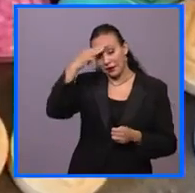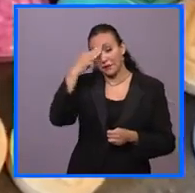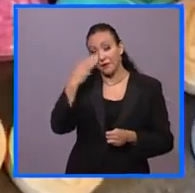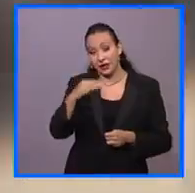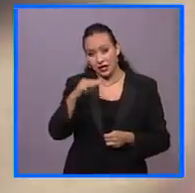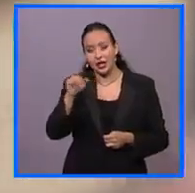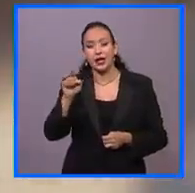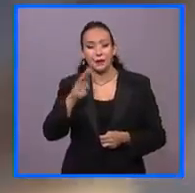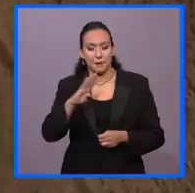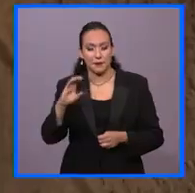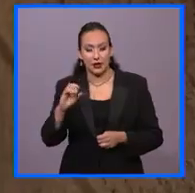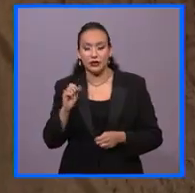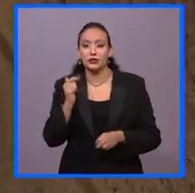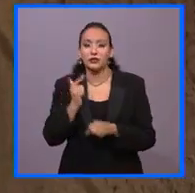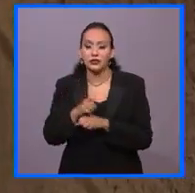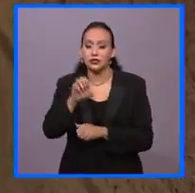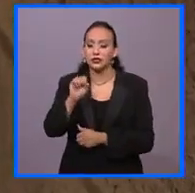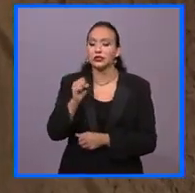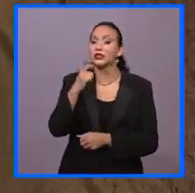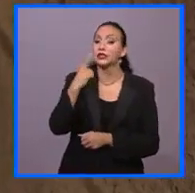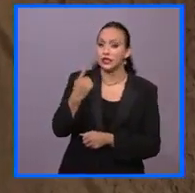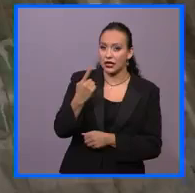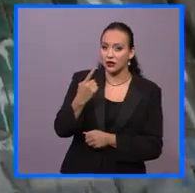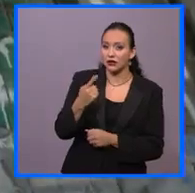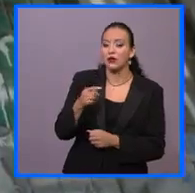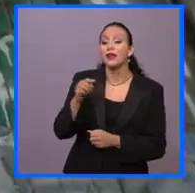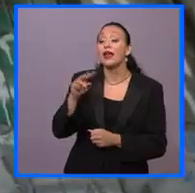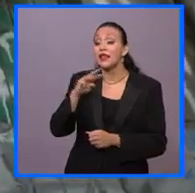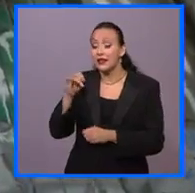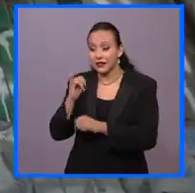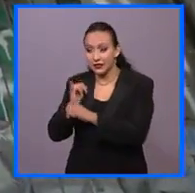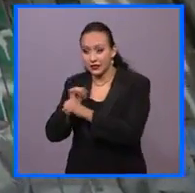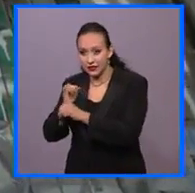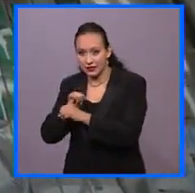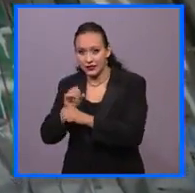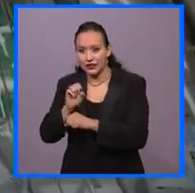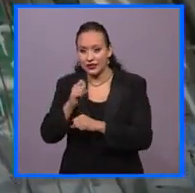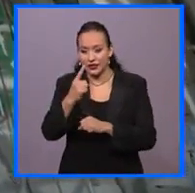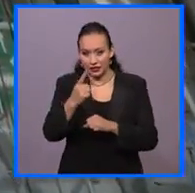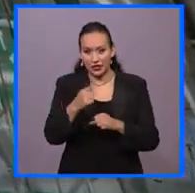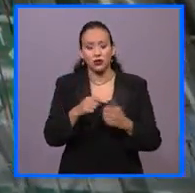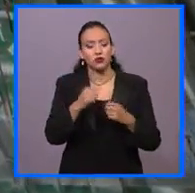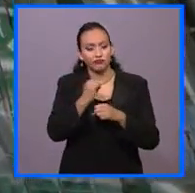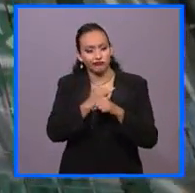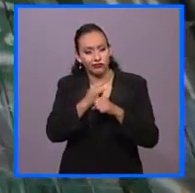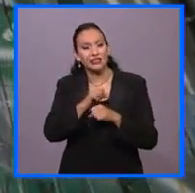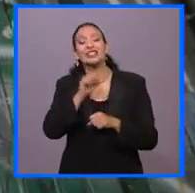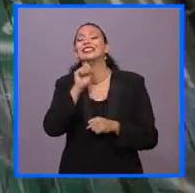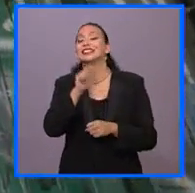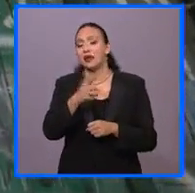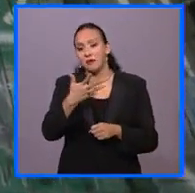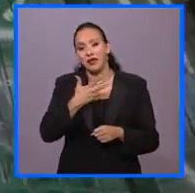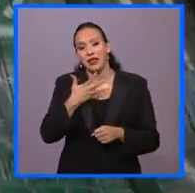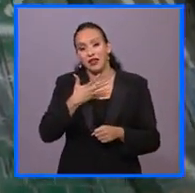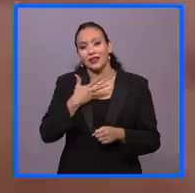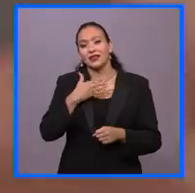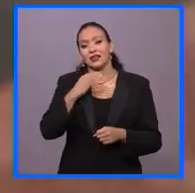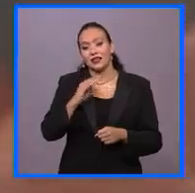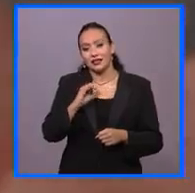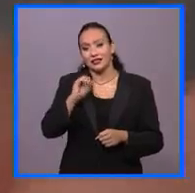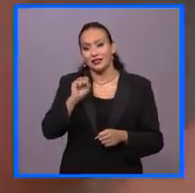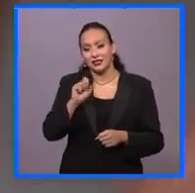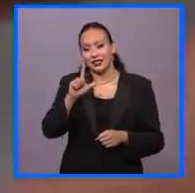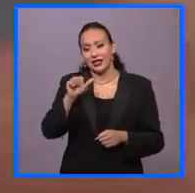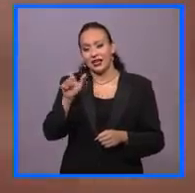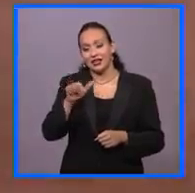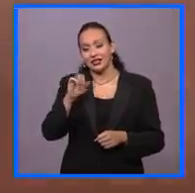California, reflejó que 61 de 300 muestras revisadas de fentanilo y heroína también contenían cilaxina,